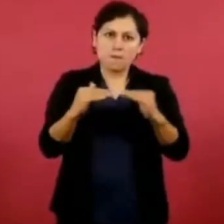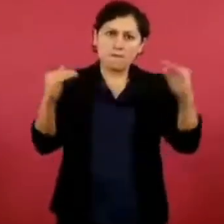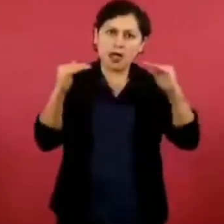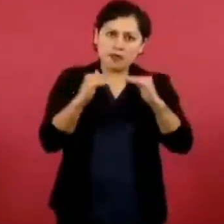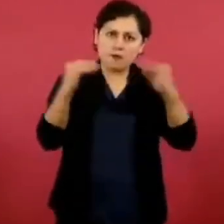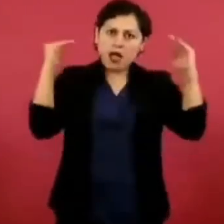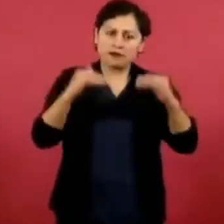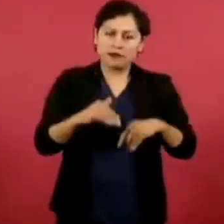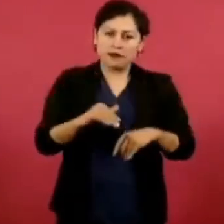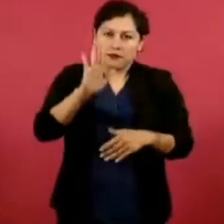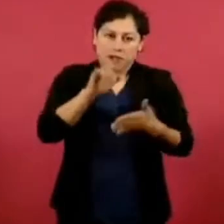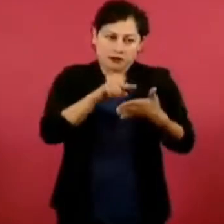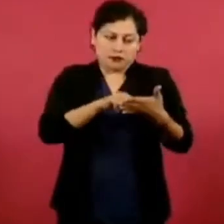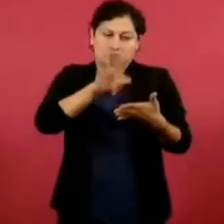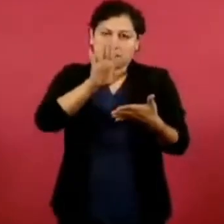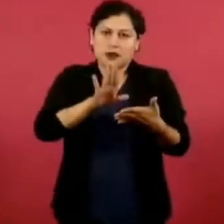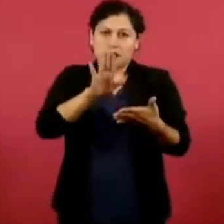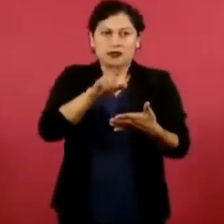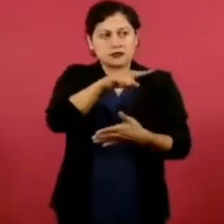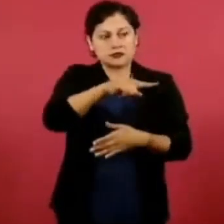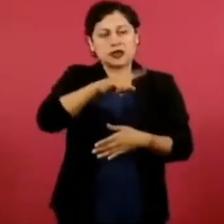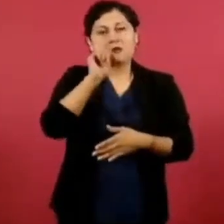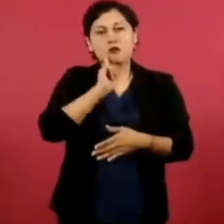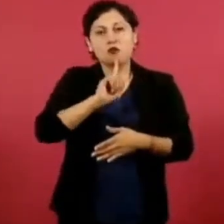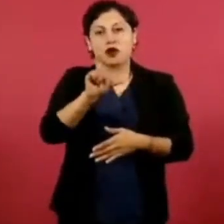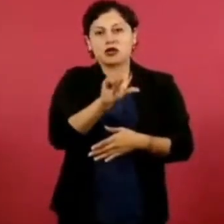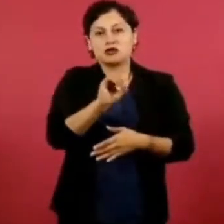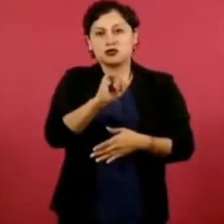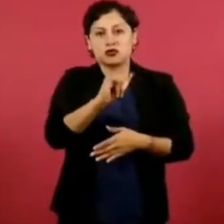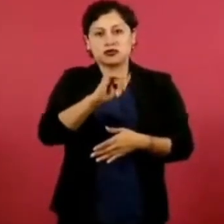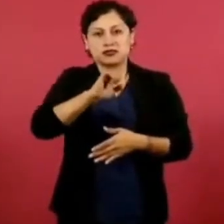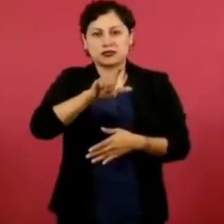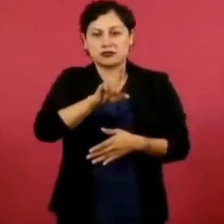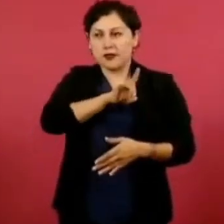ganaba la señora Xochitl. Pues era esa encuesta, ¿no?